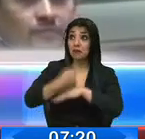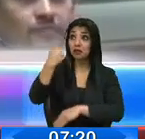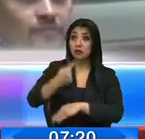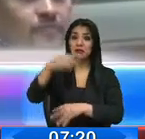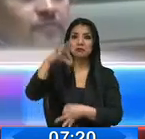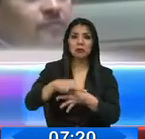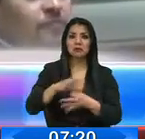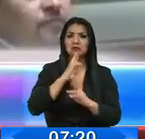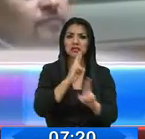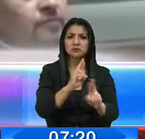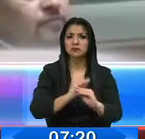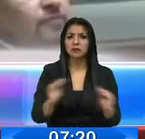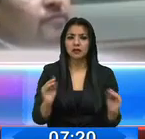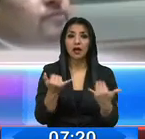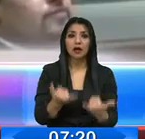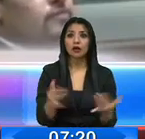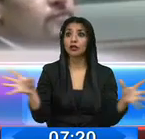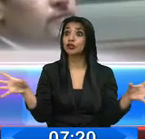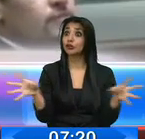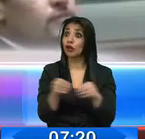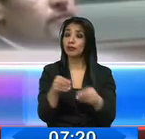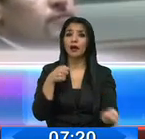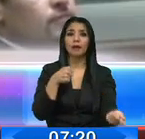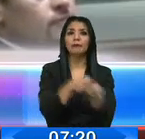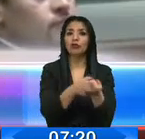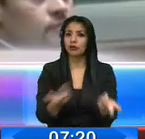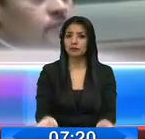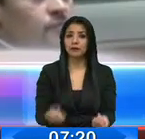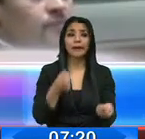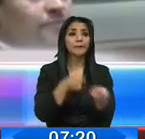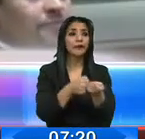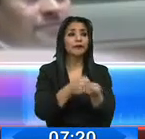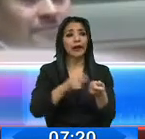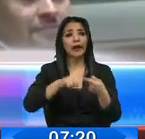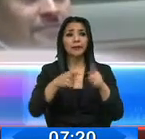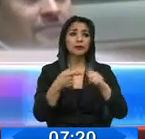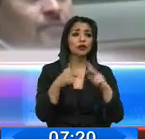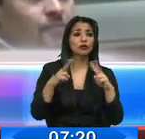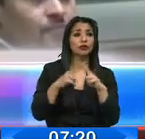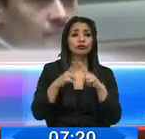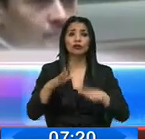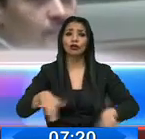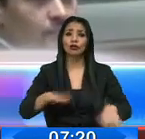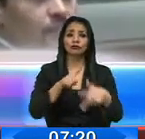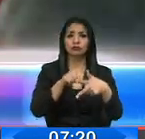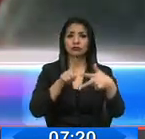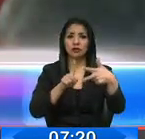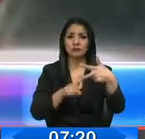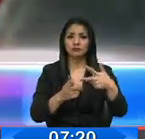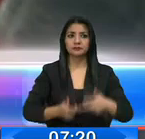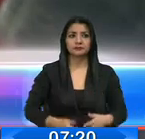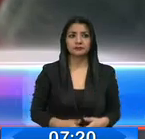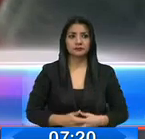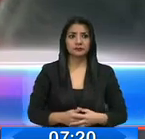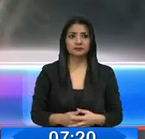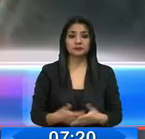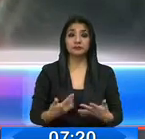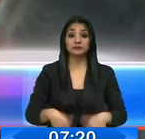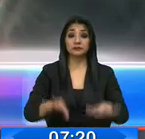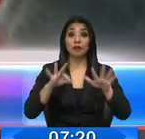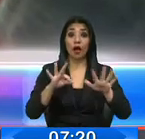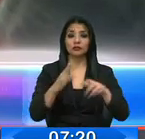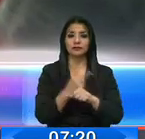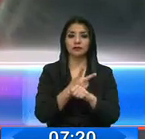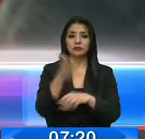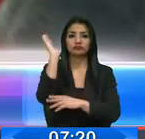se pronunciaban. Y ahora todos resulta que son amigos y conocidos de los miembros de la terna. Después de 8